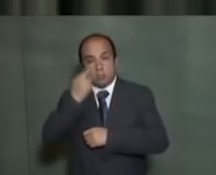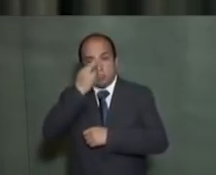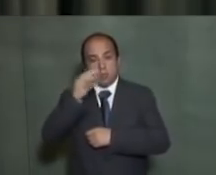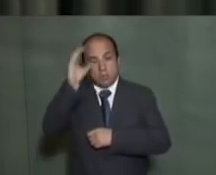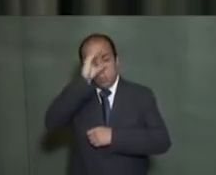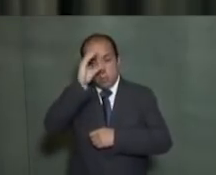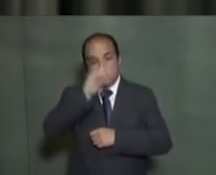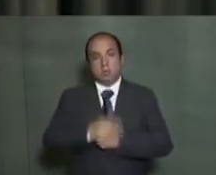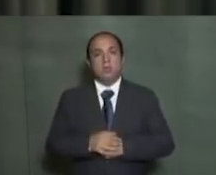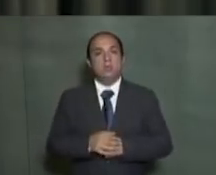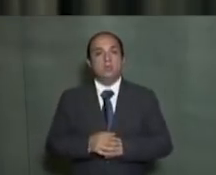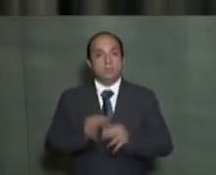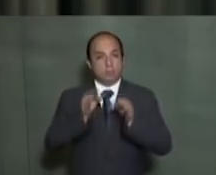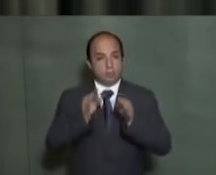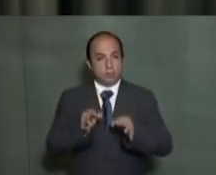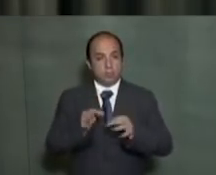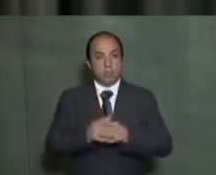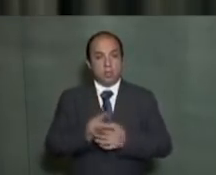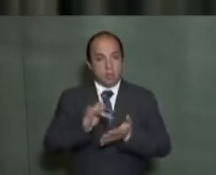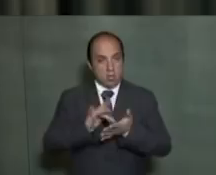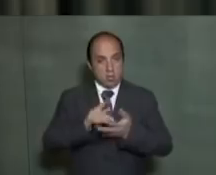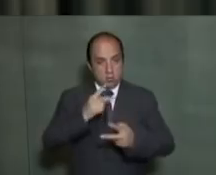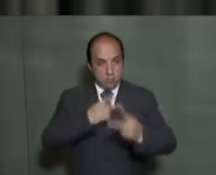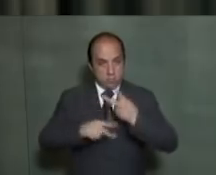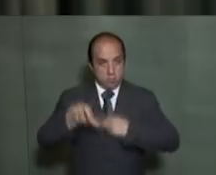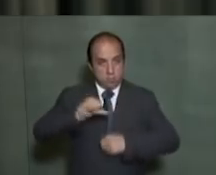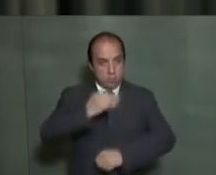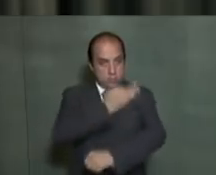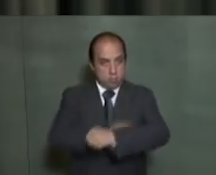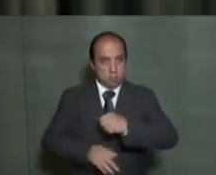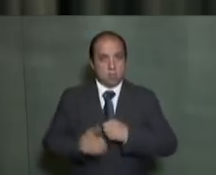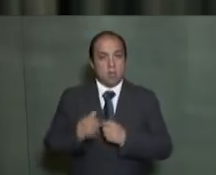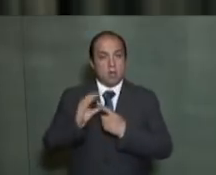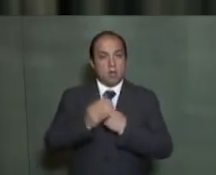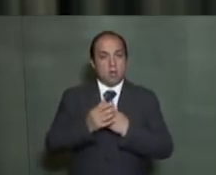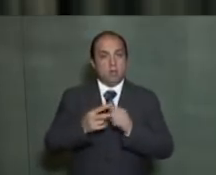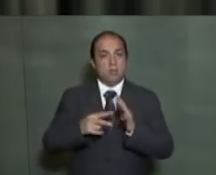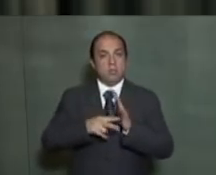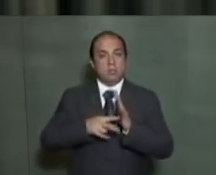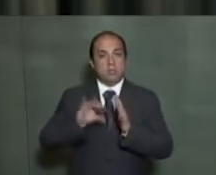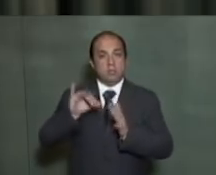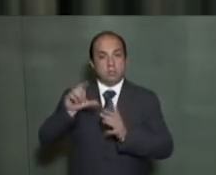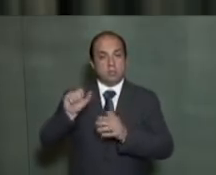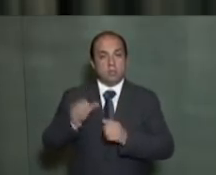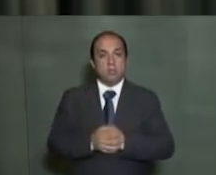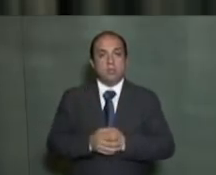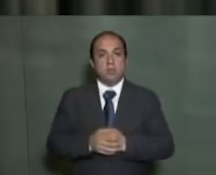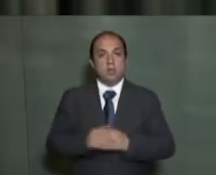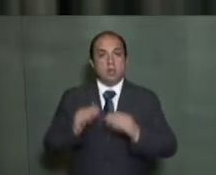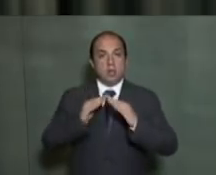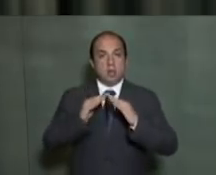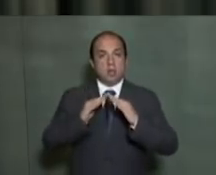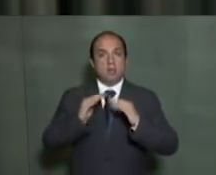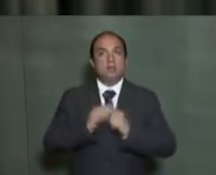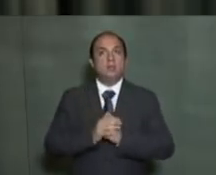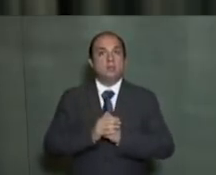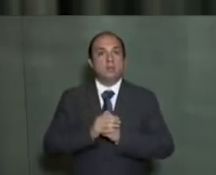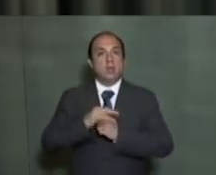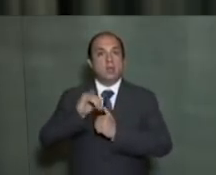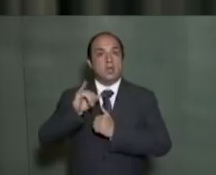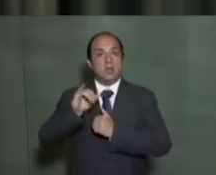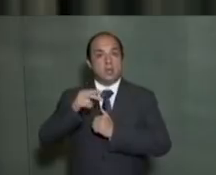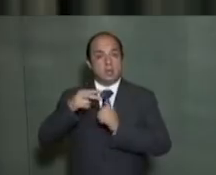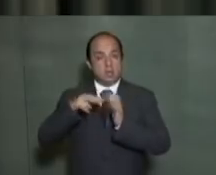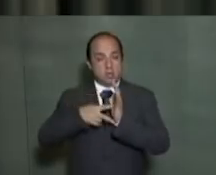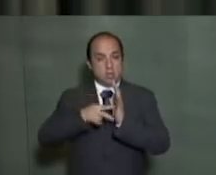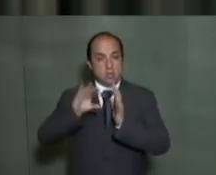acudir esta tarde al Colegio de Ingenieros Civiles de México, la Casa de la Ingeniería Civil, para